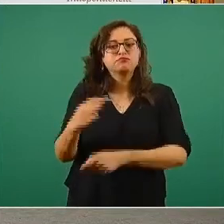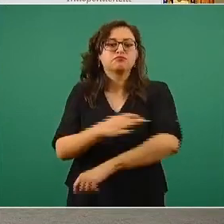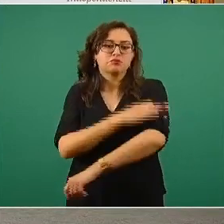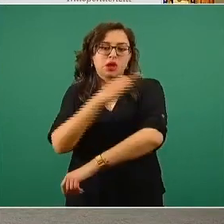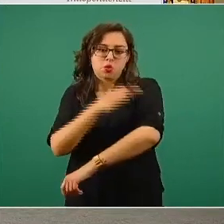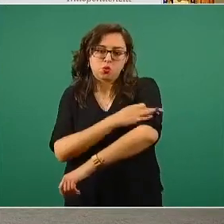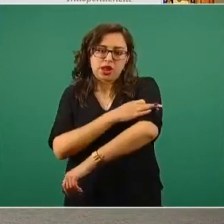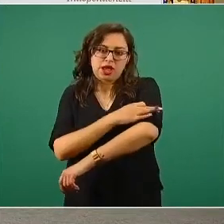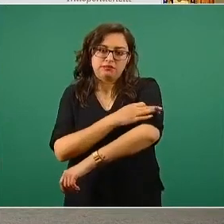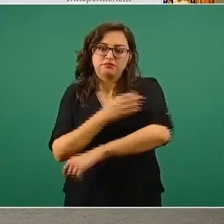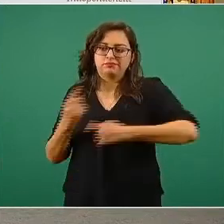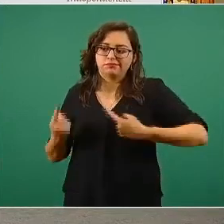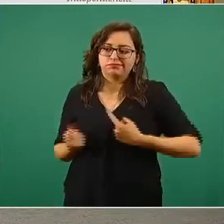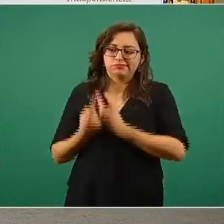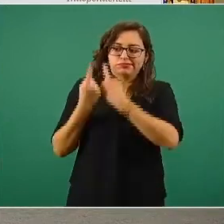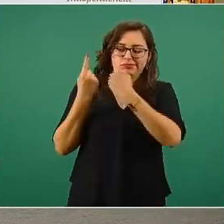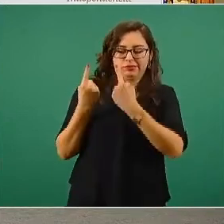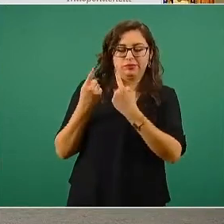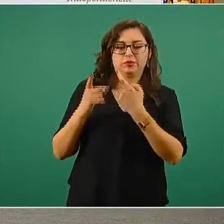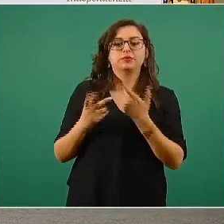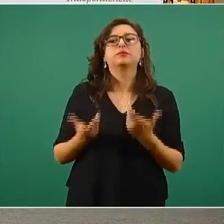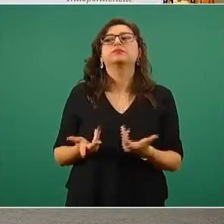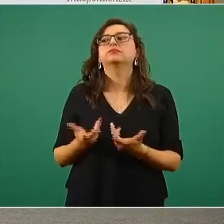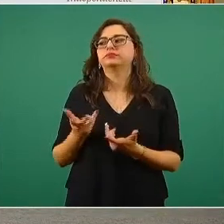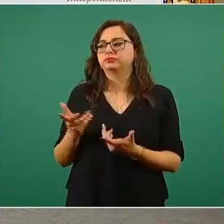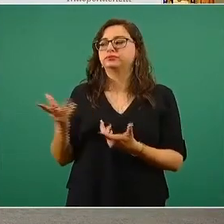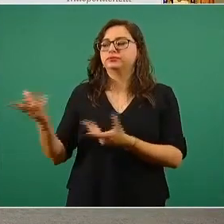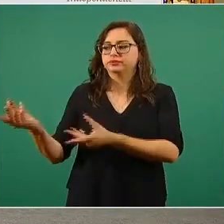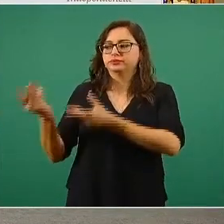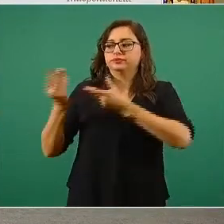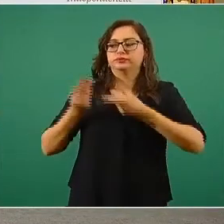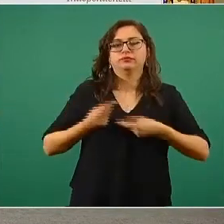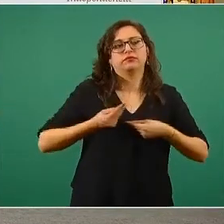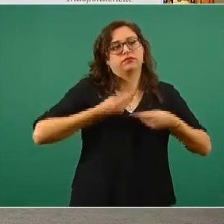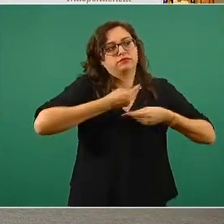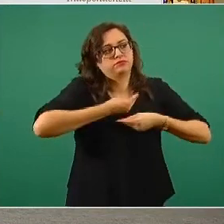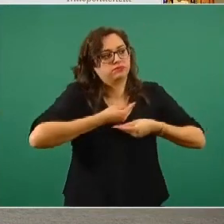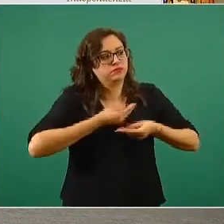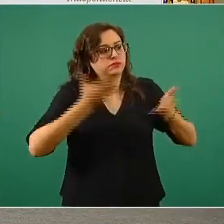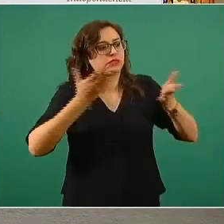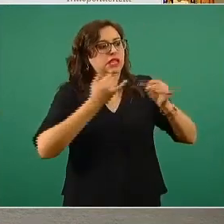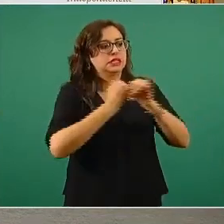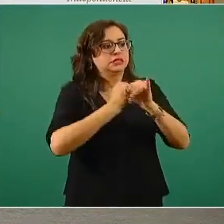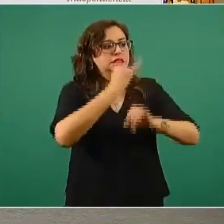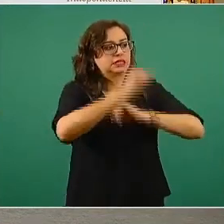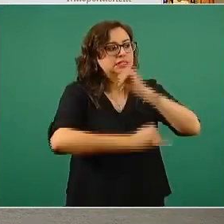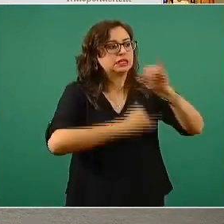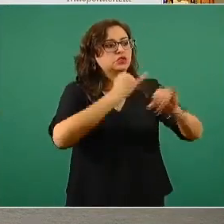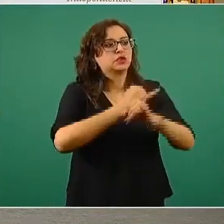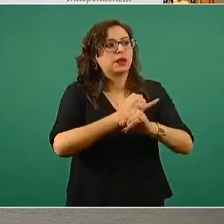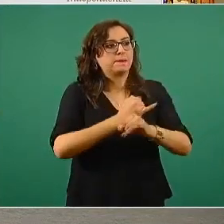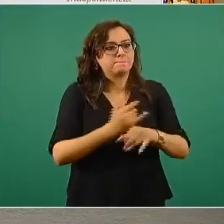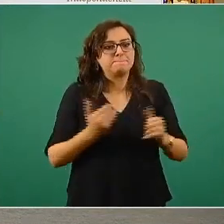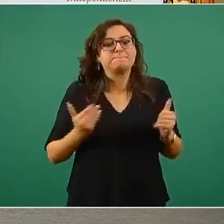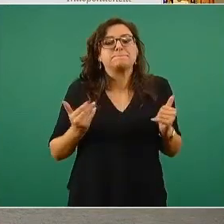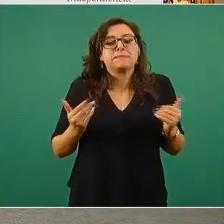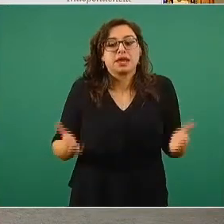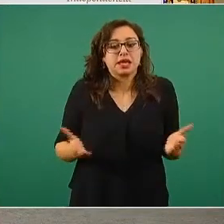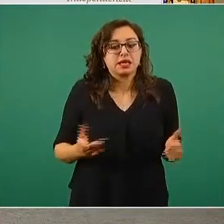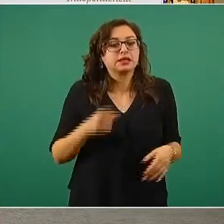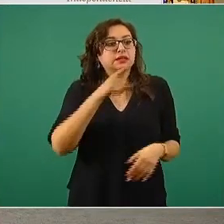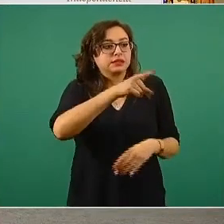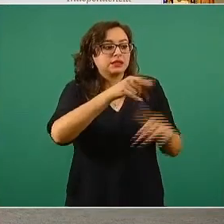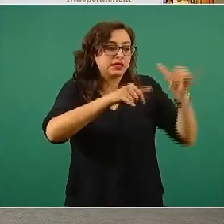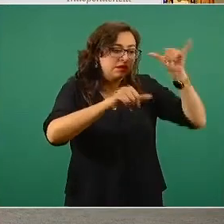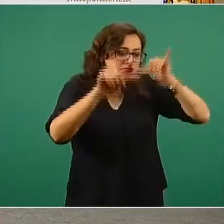ESAVIs, realiza las notificaciones internacionales correspondientes para que entonces los fabricantes de